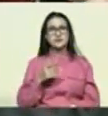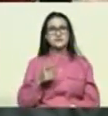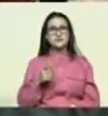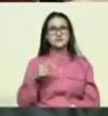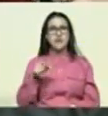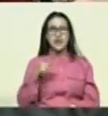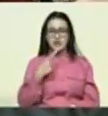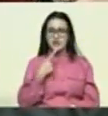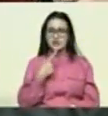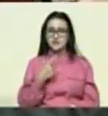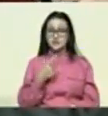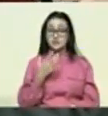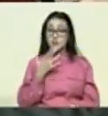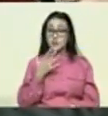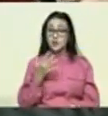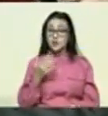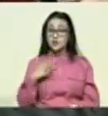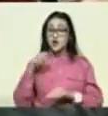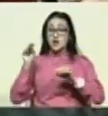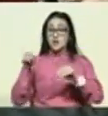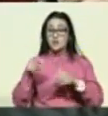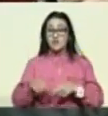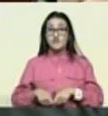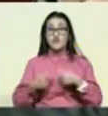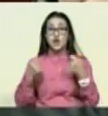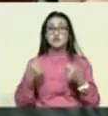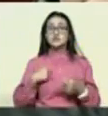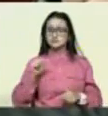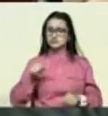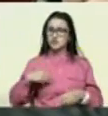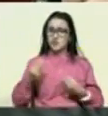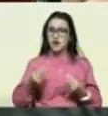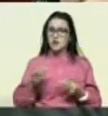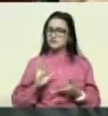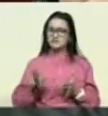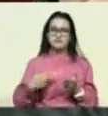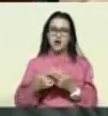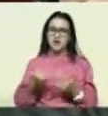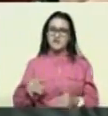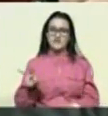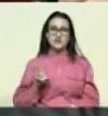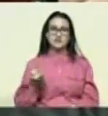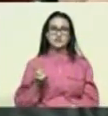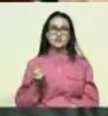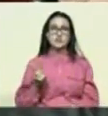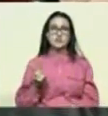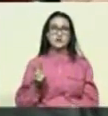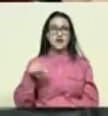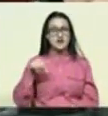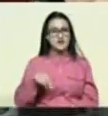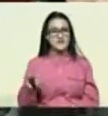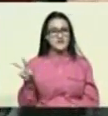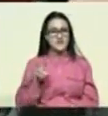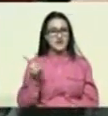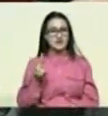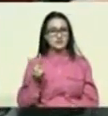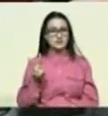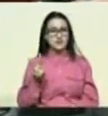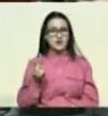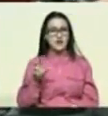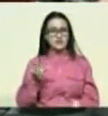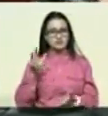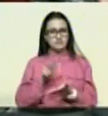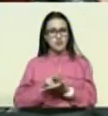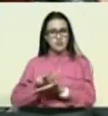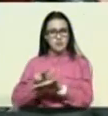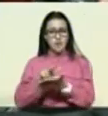lo ratifica, que si tuviera que volver a llamar a la violencia lo haría. Eso se acabó en Venezuela. El Estado de Derecho en Venezuela va a ser consolidado